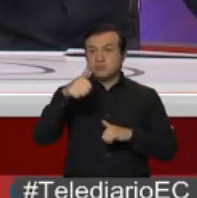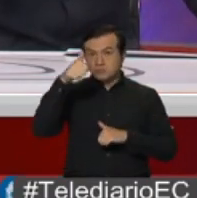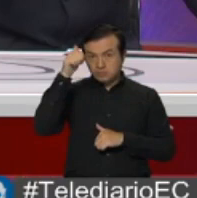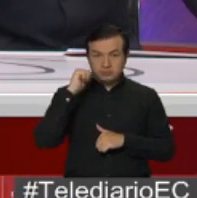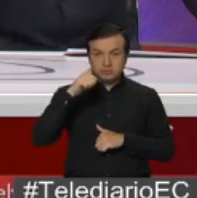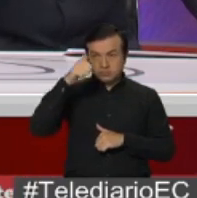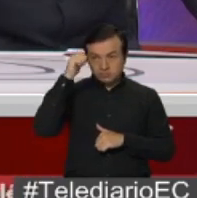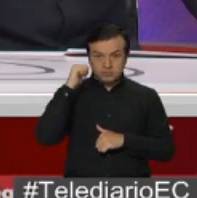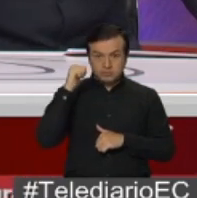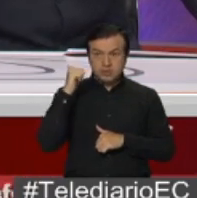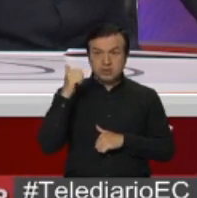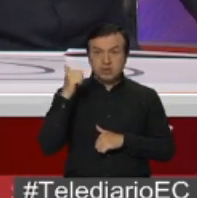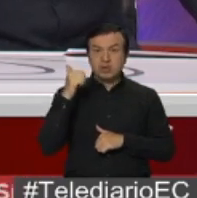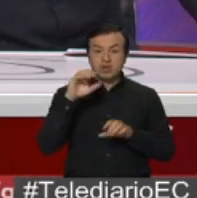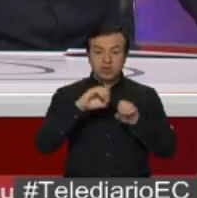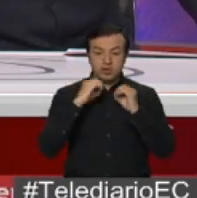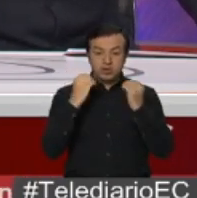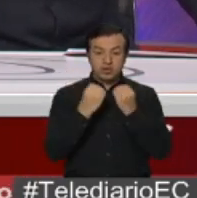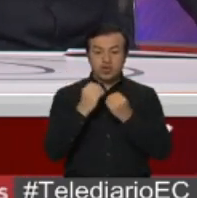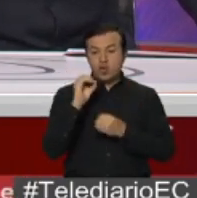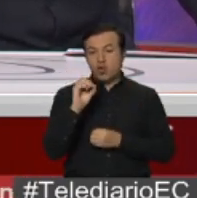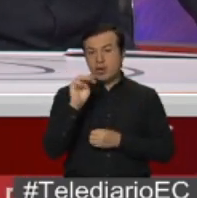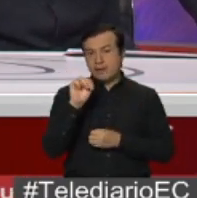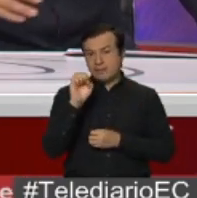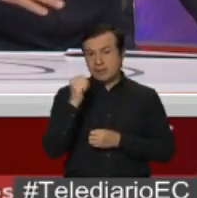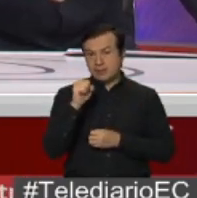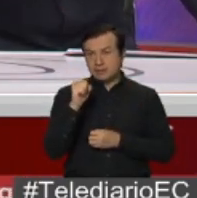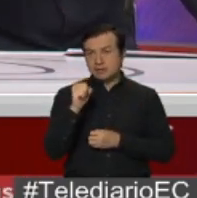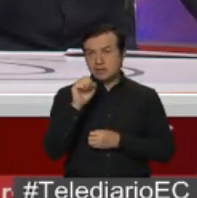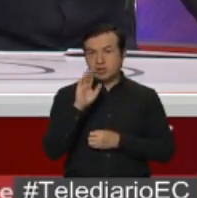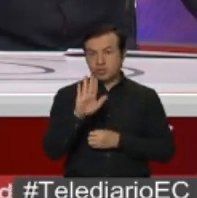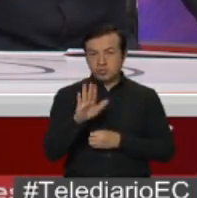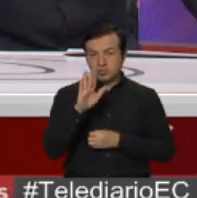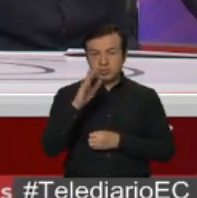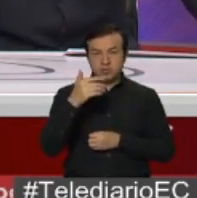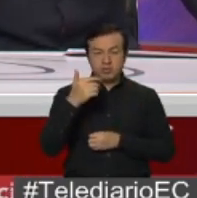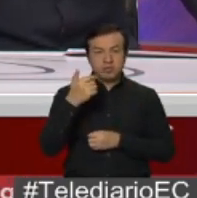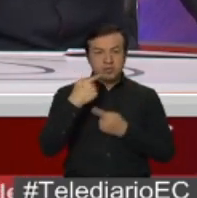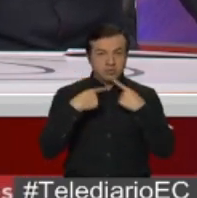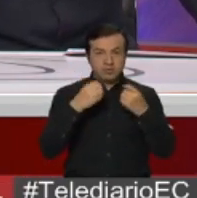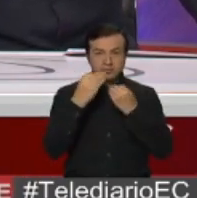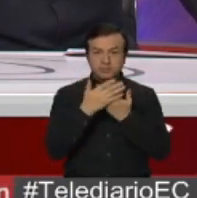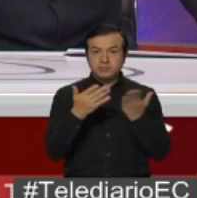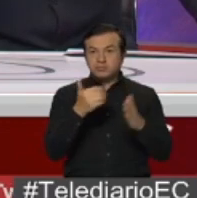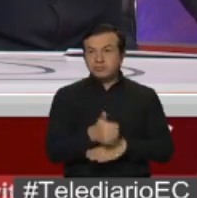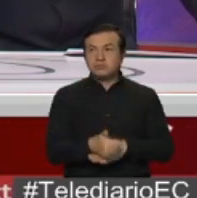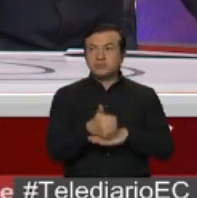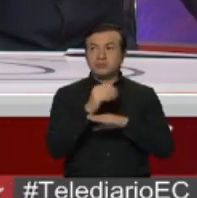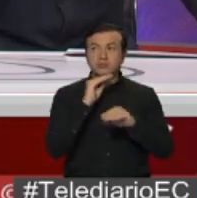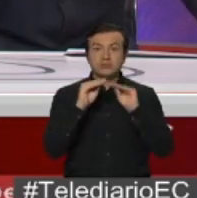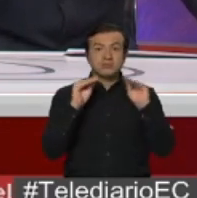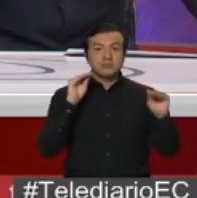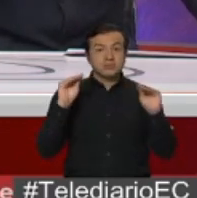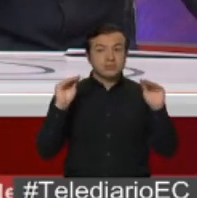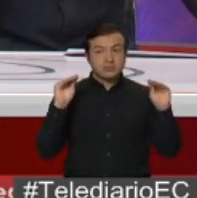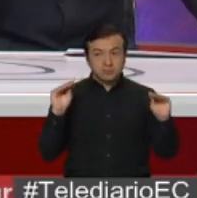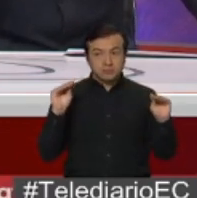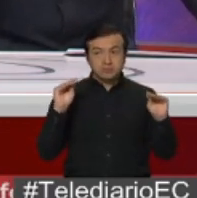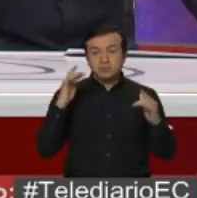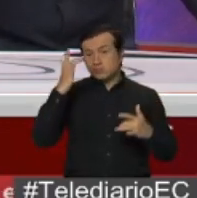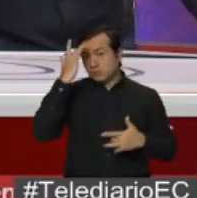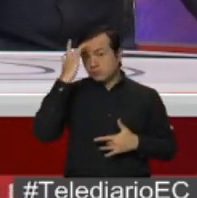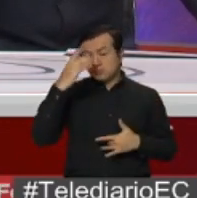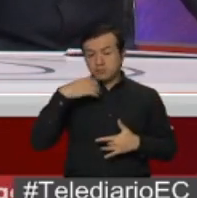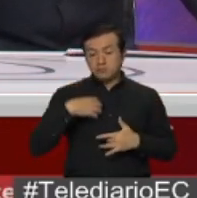ayer bueno hace pocas horas la organización mundial de la salud a través de sus principales voceros y autoridades advertía que el coronavirus